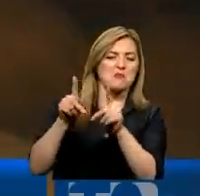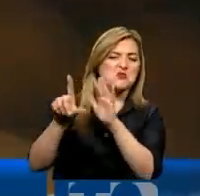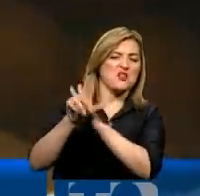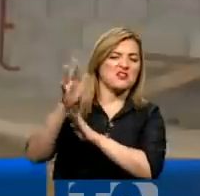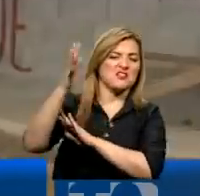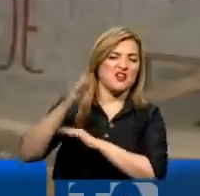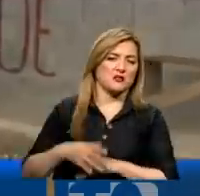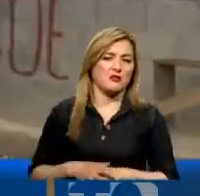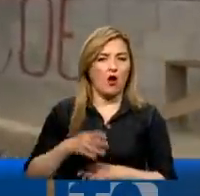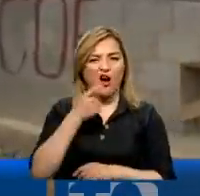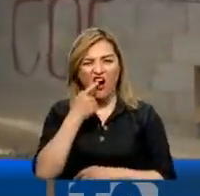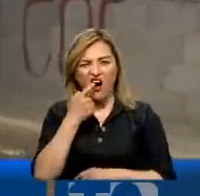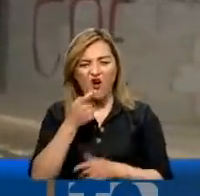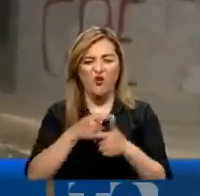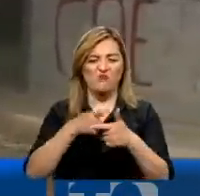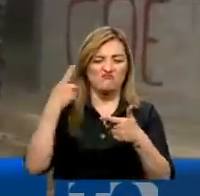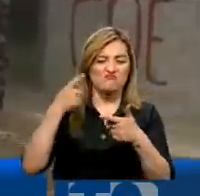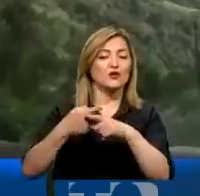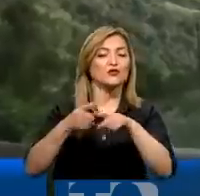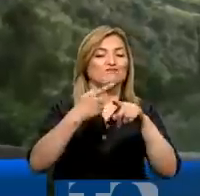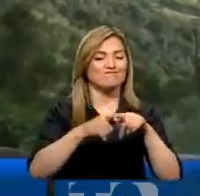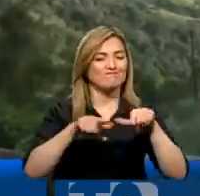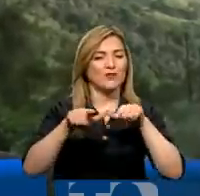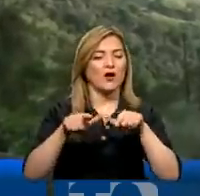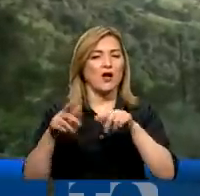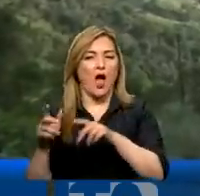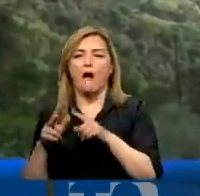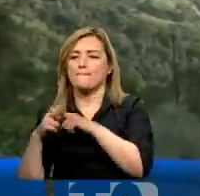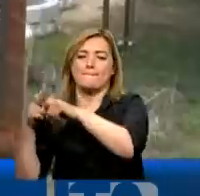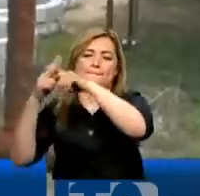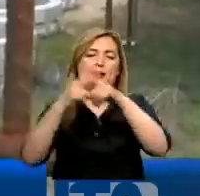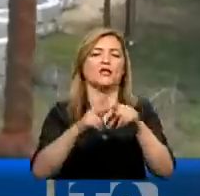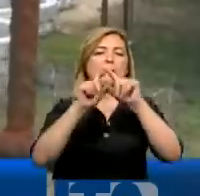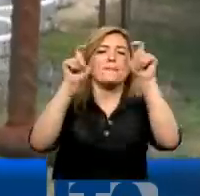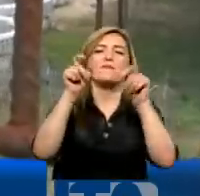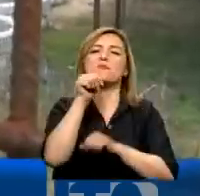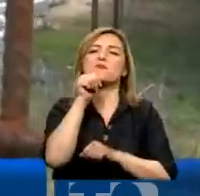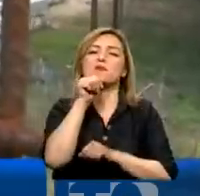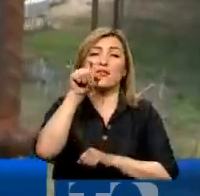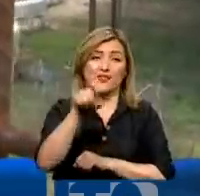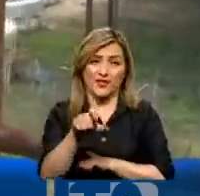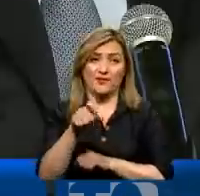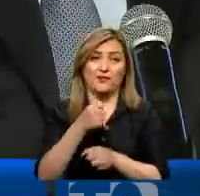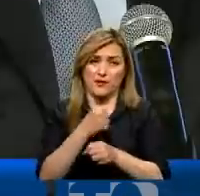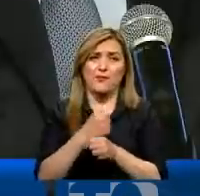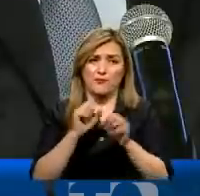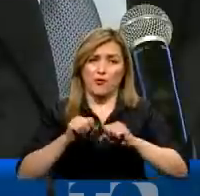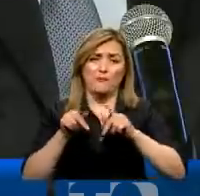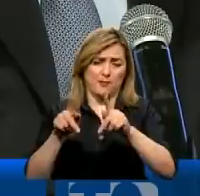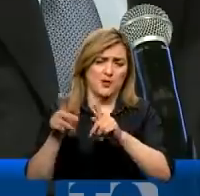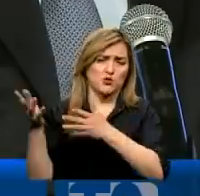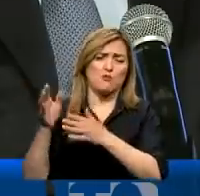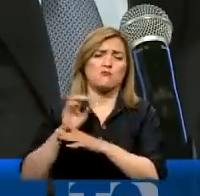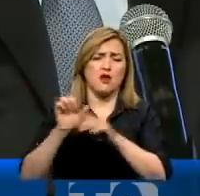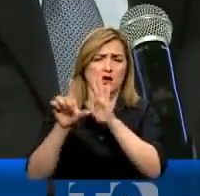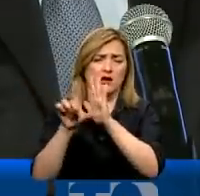otros minerales en una zona que ya había sido concesionada a una empresa privada. Pues bien, este martes el presidente